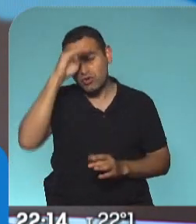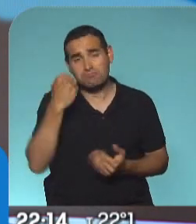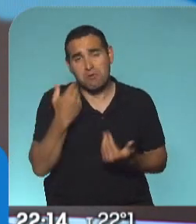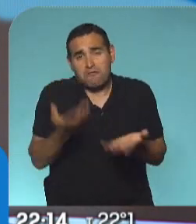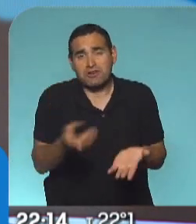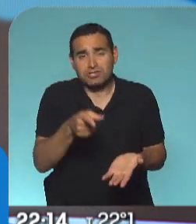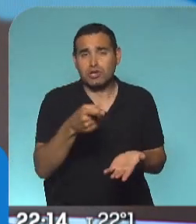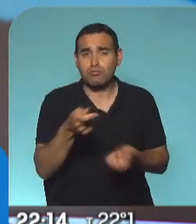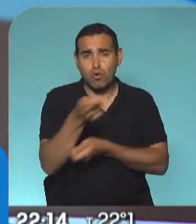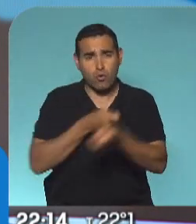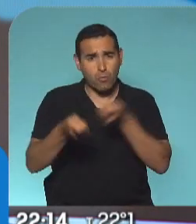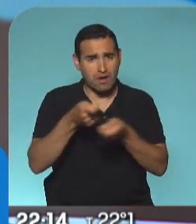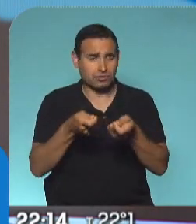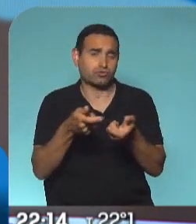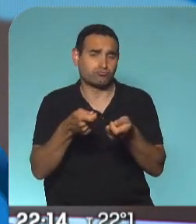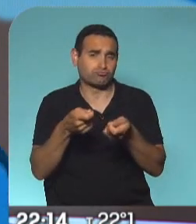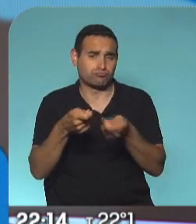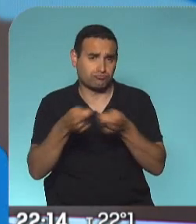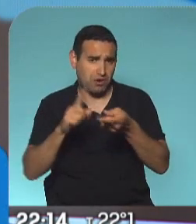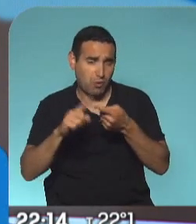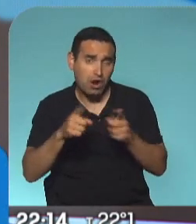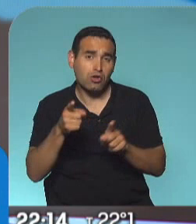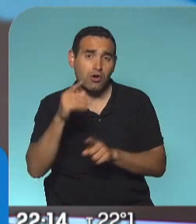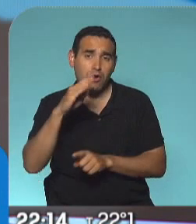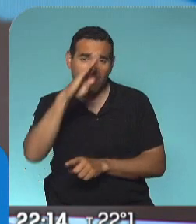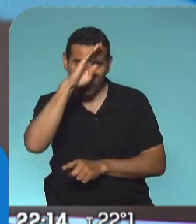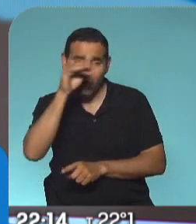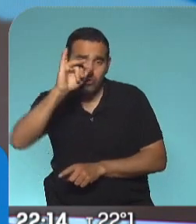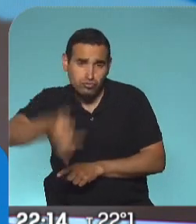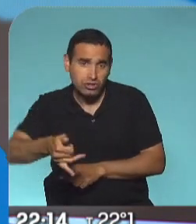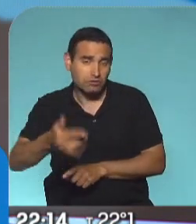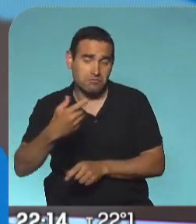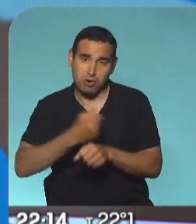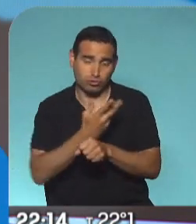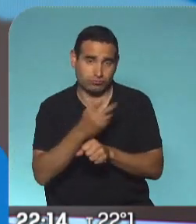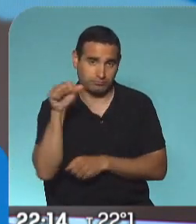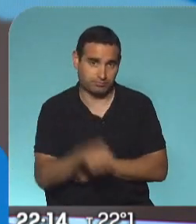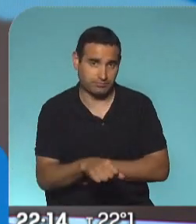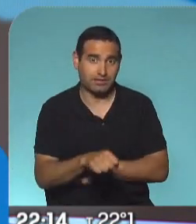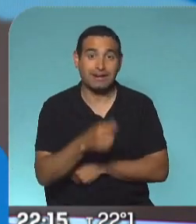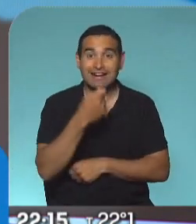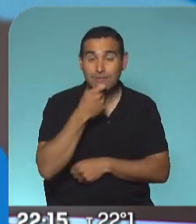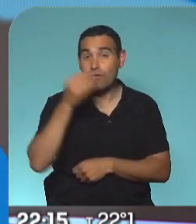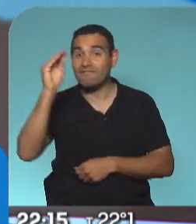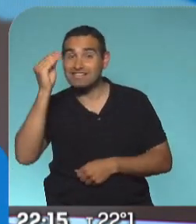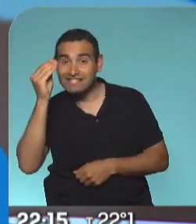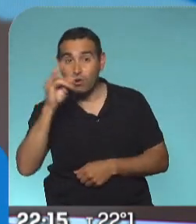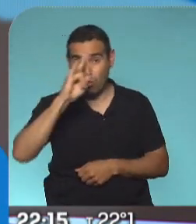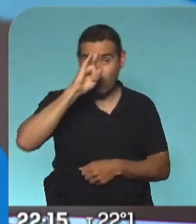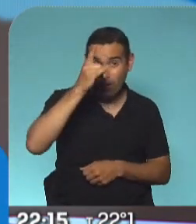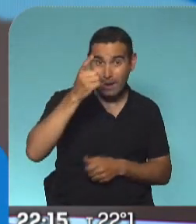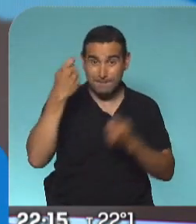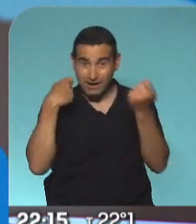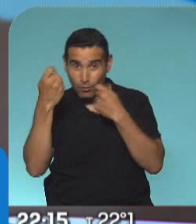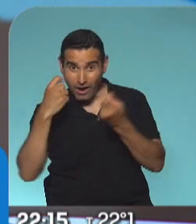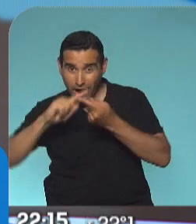un acuerdo de libre comercio a Bolsonaro. Bolsonaro podría aceptar esto y esto implicaría el fin del Mercosur. Si se ponen de acuerdo Brasil, Uruguay y